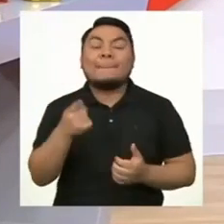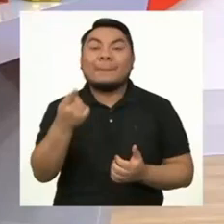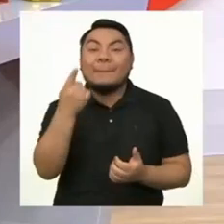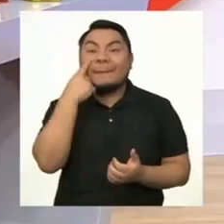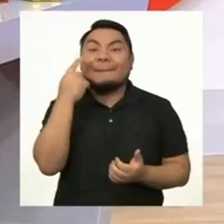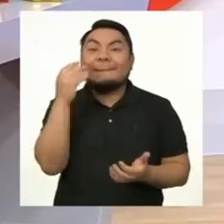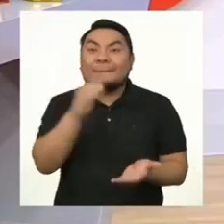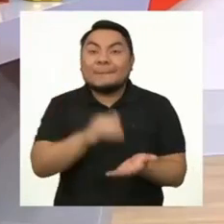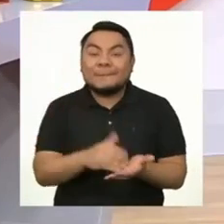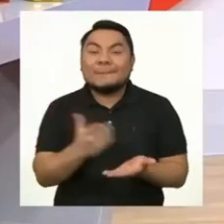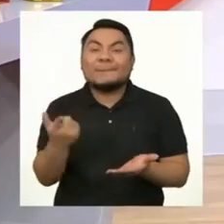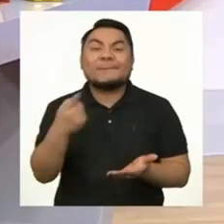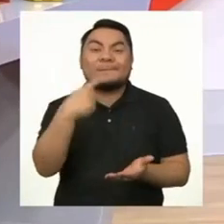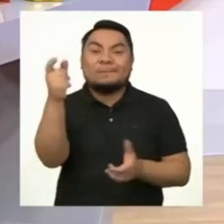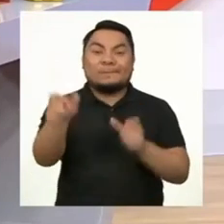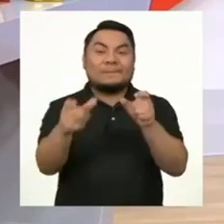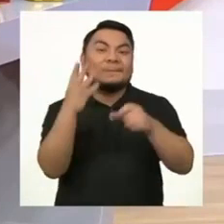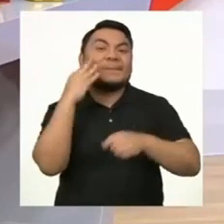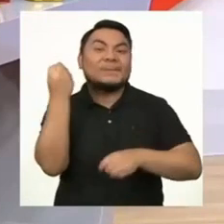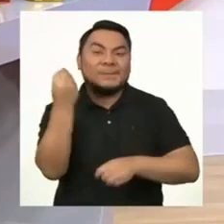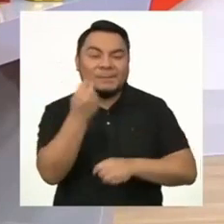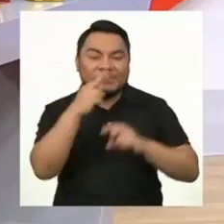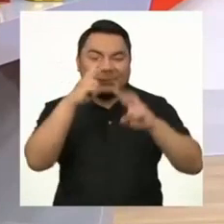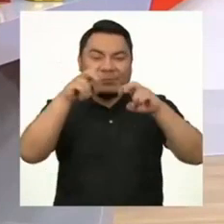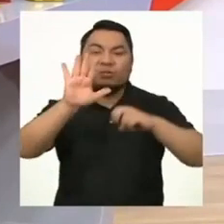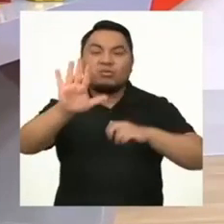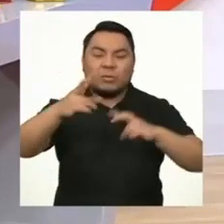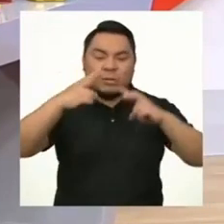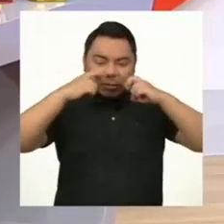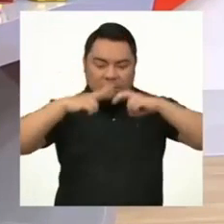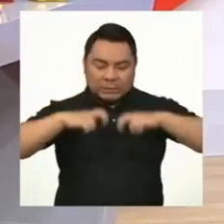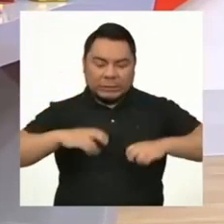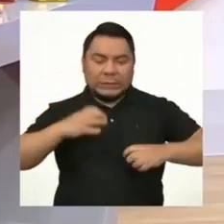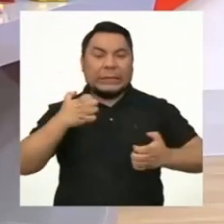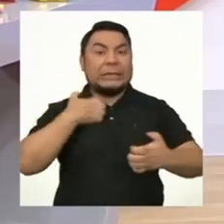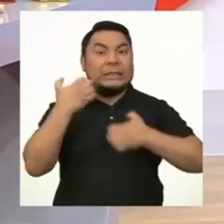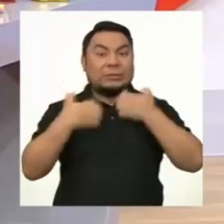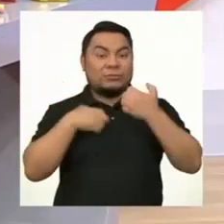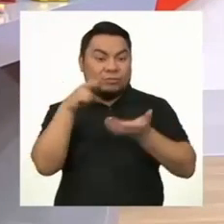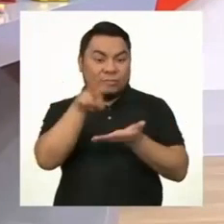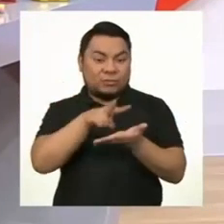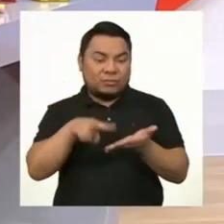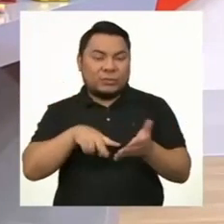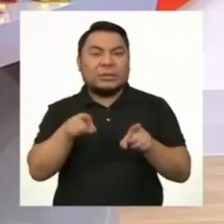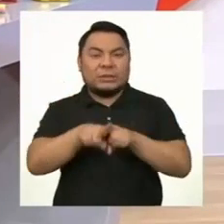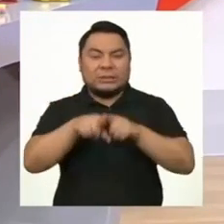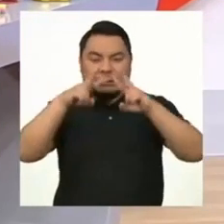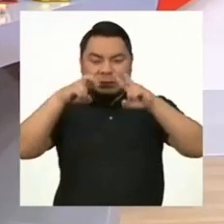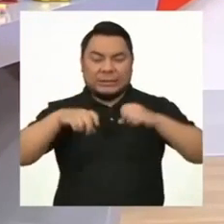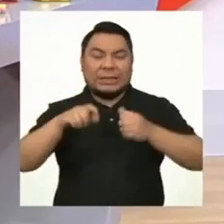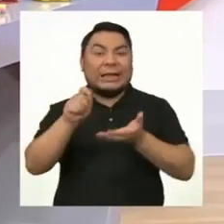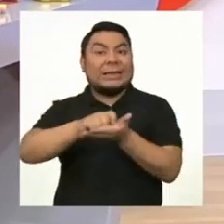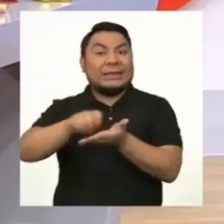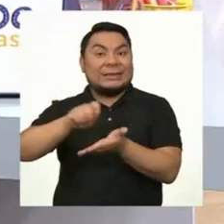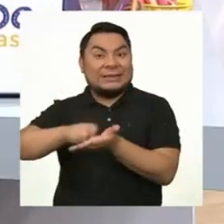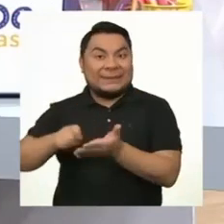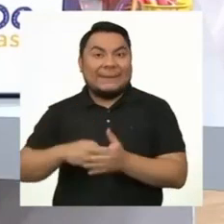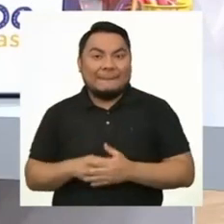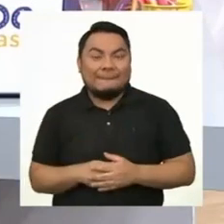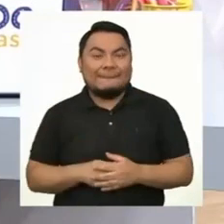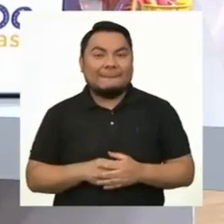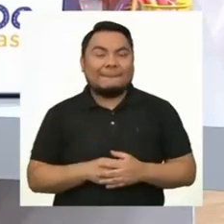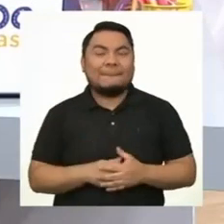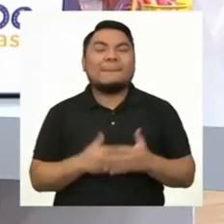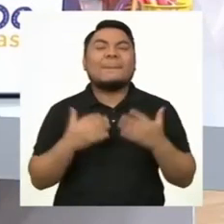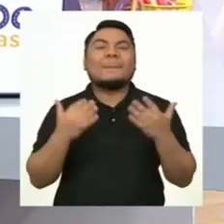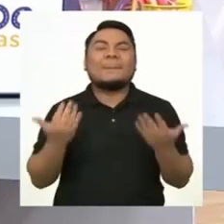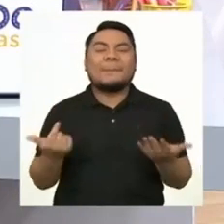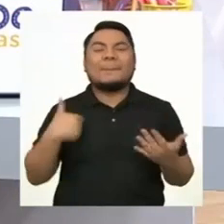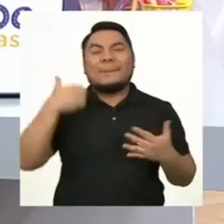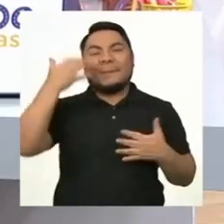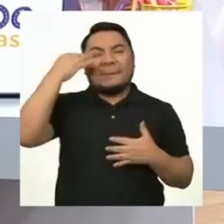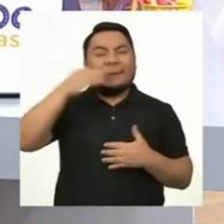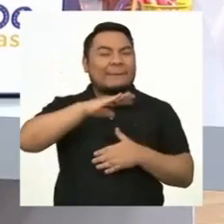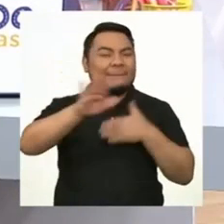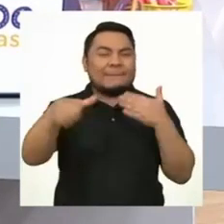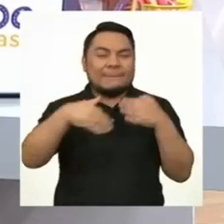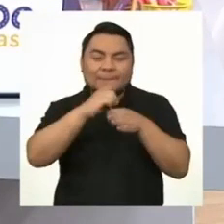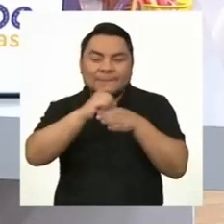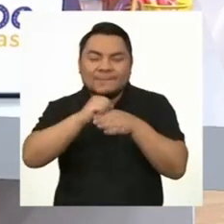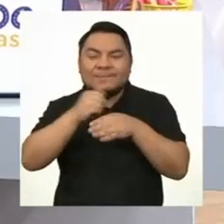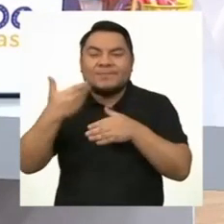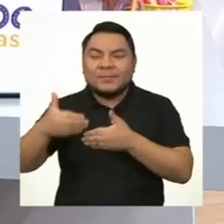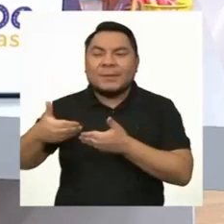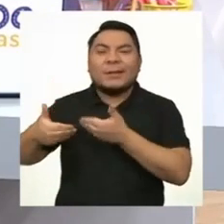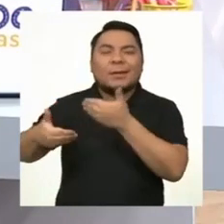más sobre las y los adolescentes, sus emociones a través de la lectura y el análisis de un texto. Yo creo que con toda la práctica que